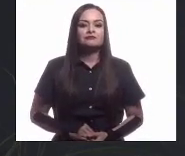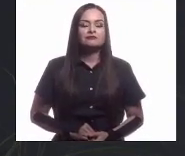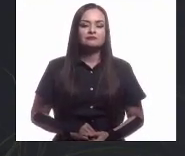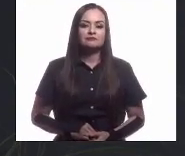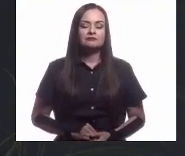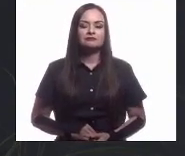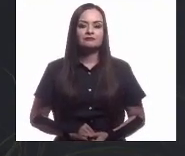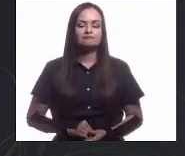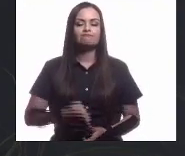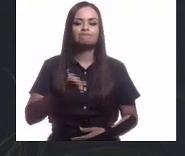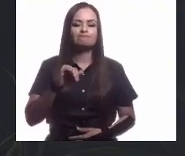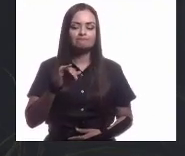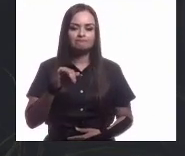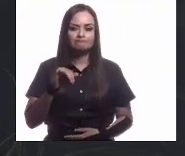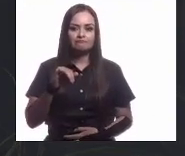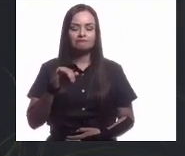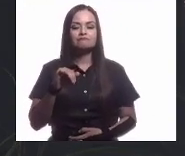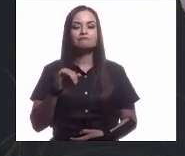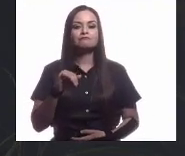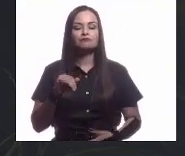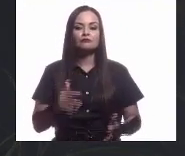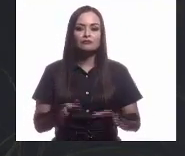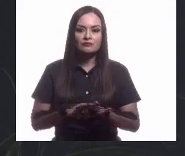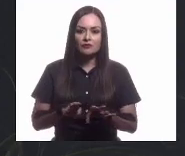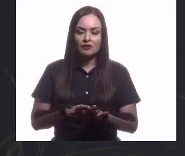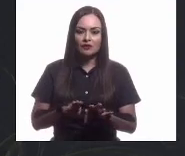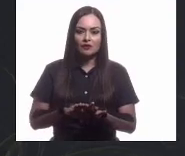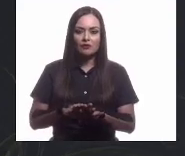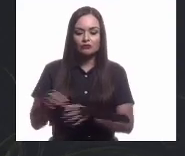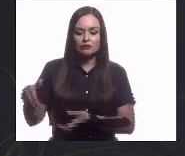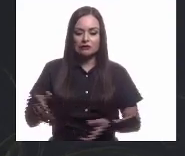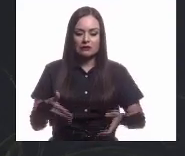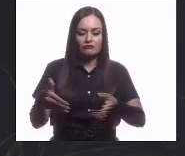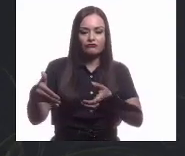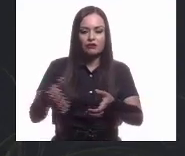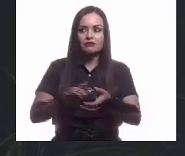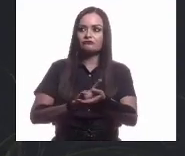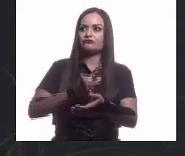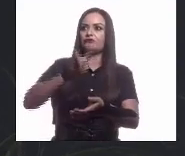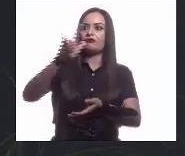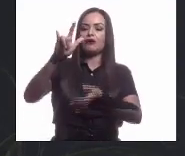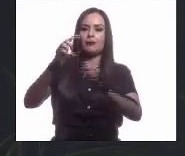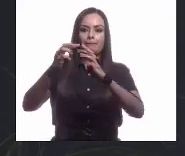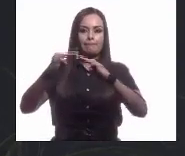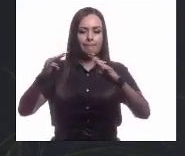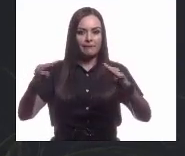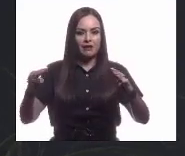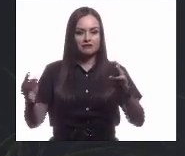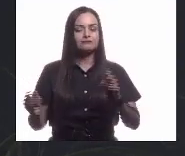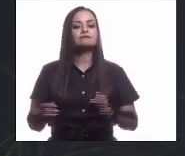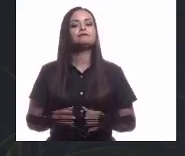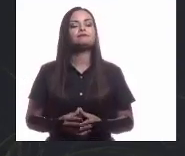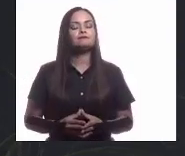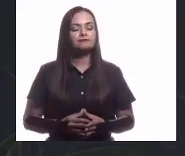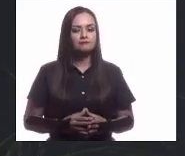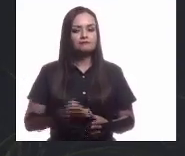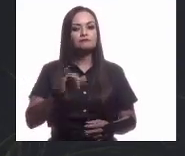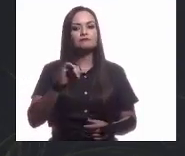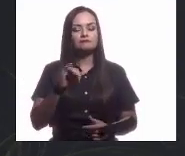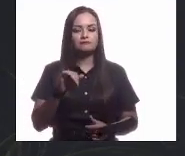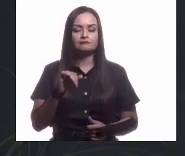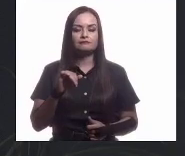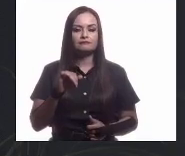Conectamos de forma eficiente y segura el norte del estado por tierra, por aire y por mar. Nos quedan, sin